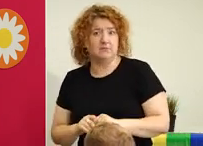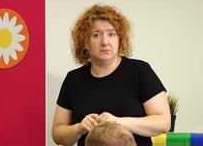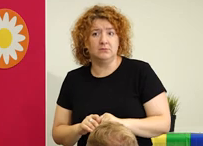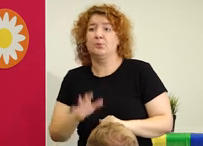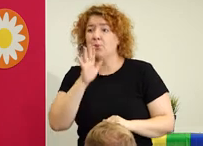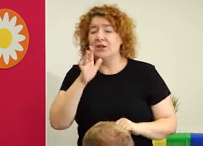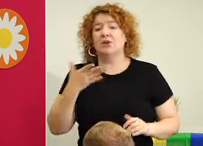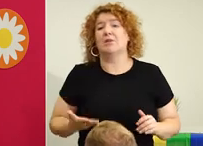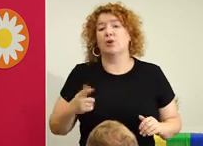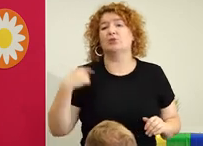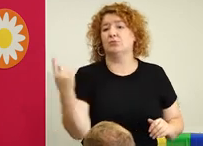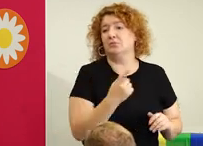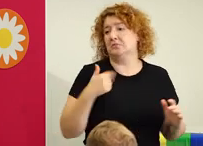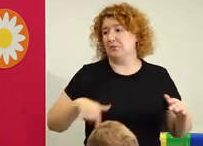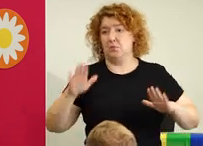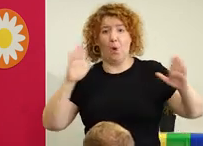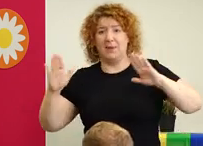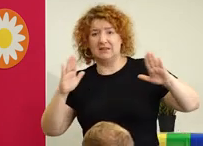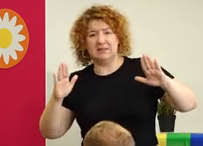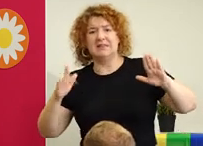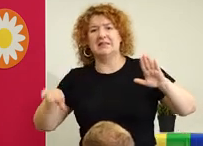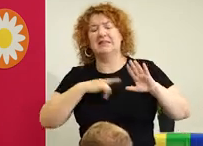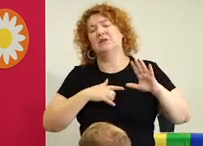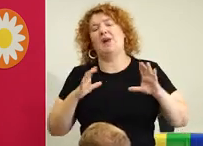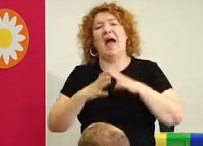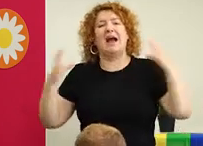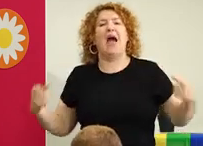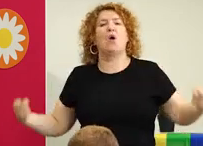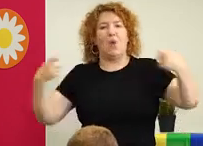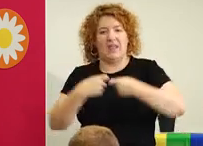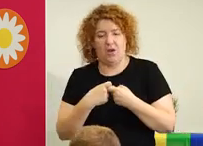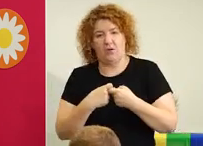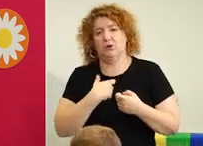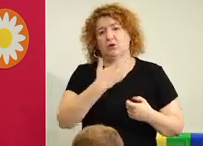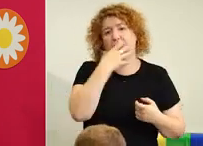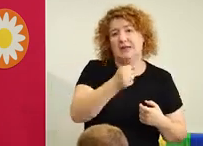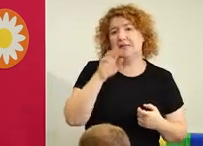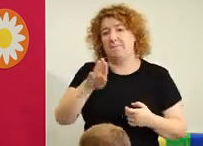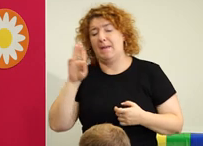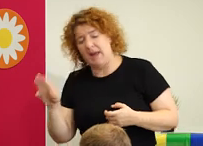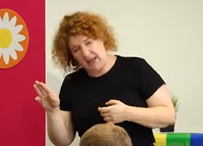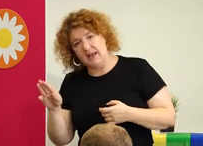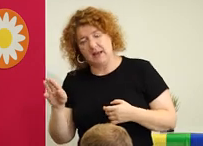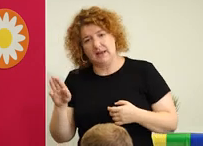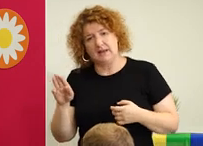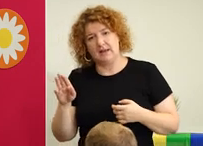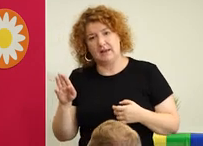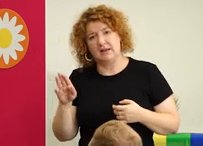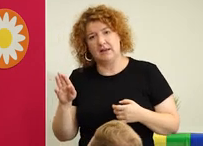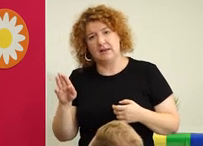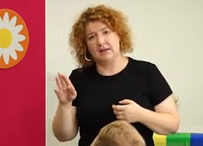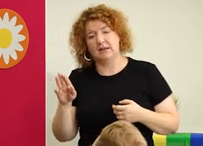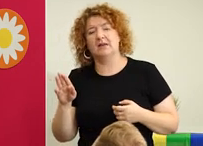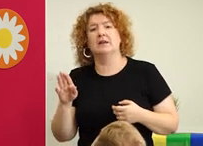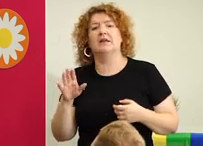que nosotras, en un tiempo como este, de gran coalición entre el Partido Socialista y el Partido Popular, en los que el Partido Socialista, con